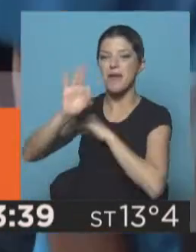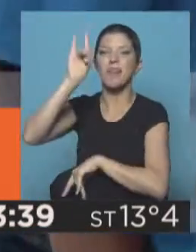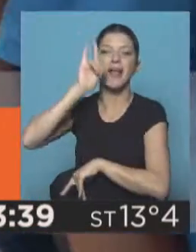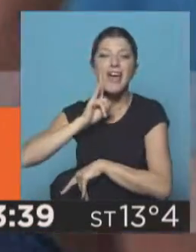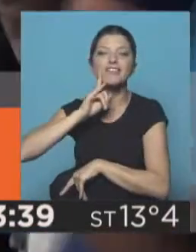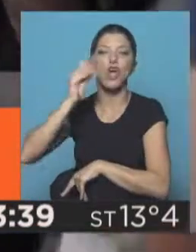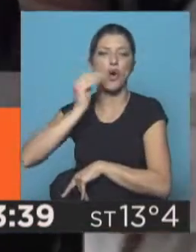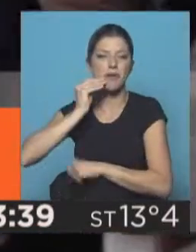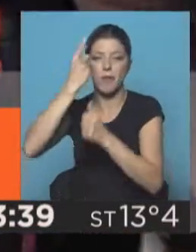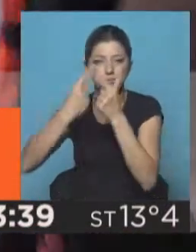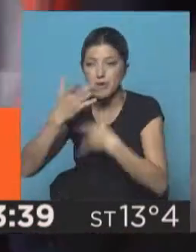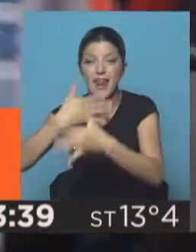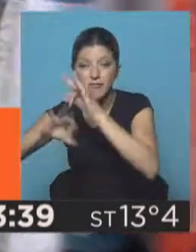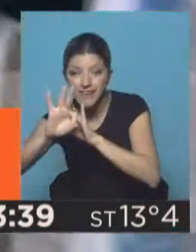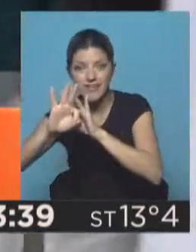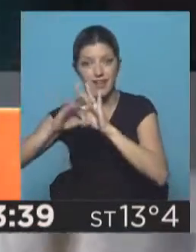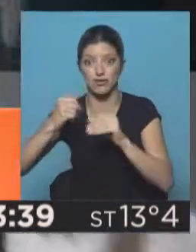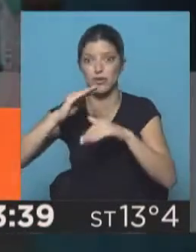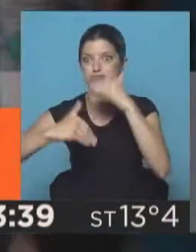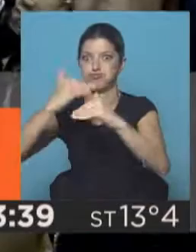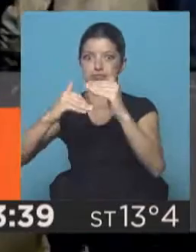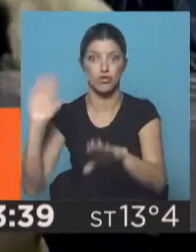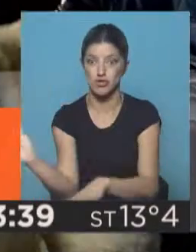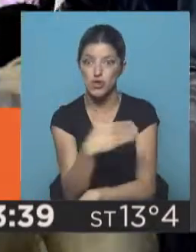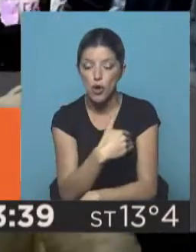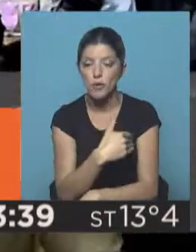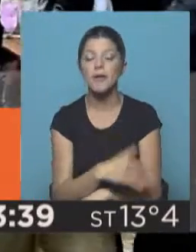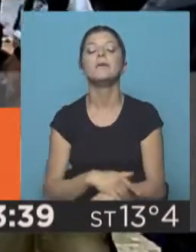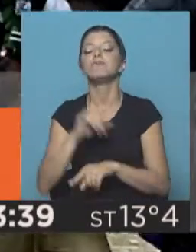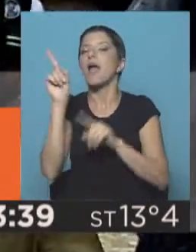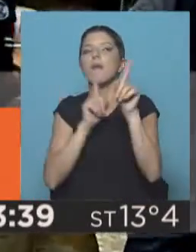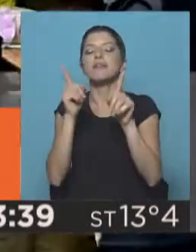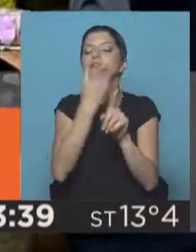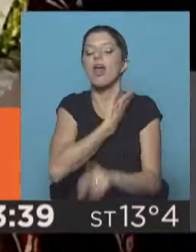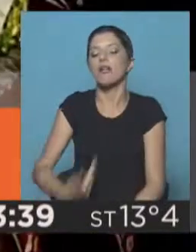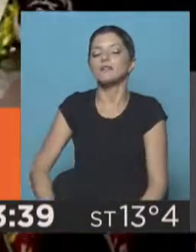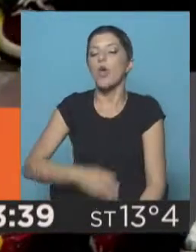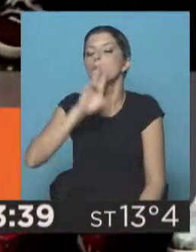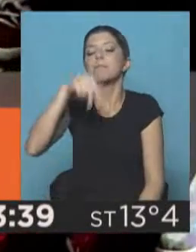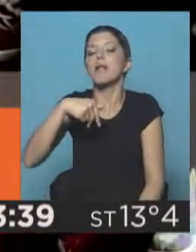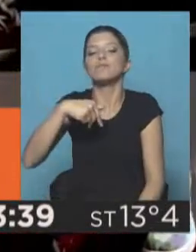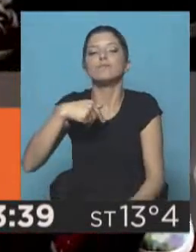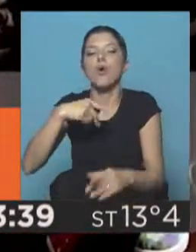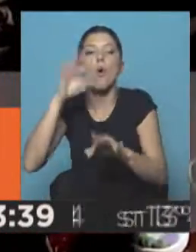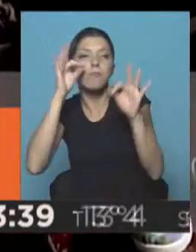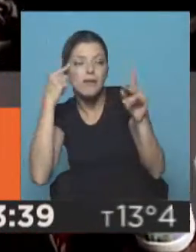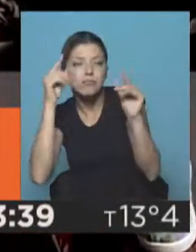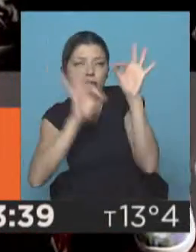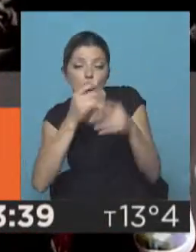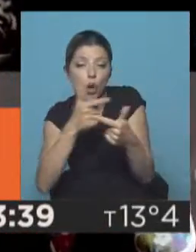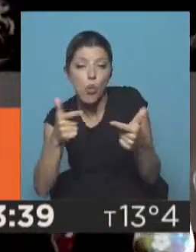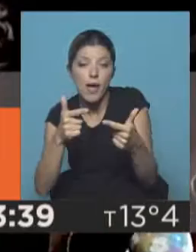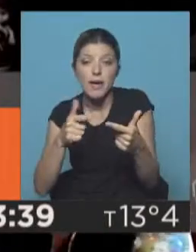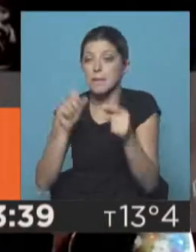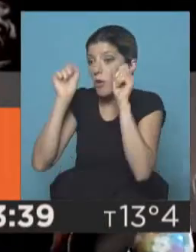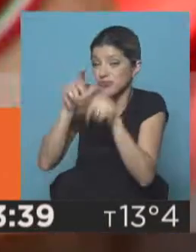Sí. Entonces, a veces sin planificación estatal, o sin planificación en algunos casos, por actividad, digamos, individual. Los beneficios